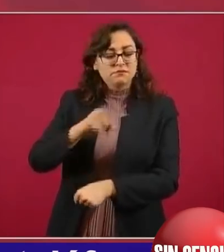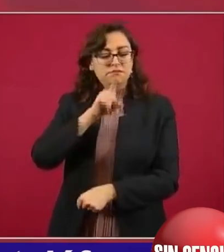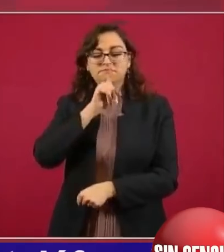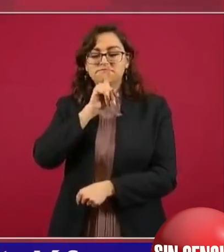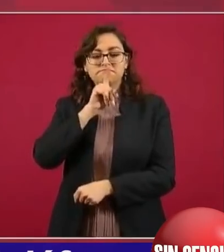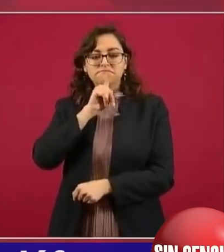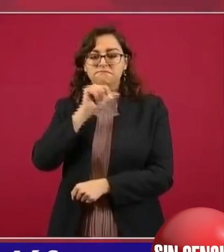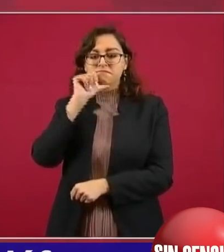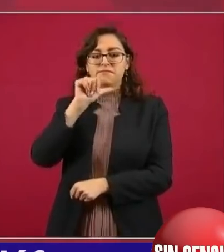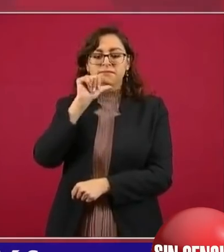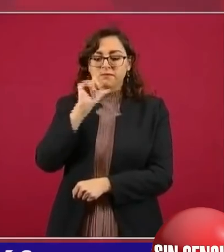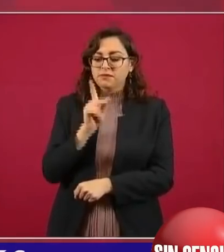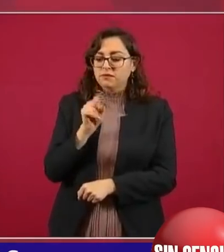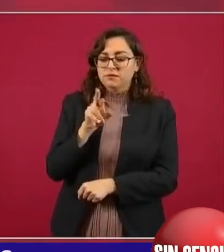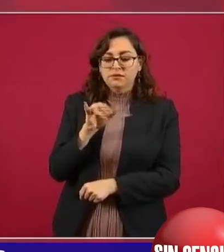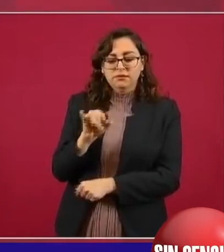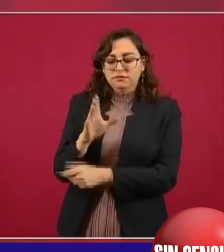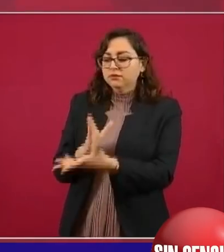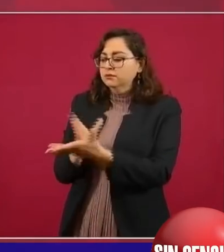pusieron